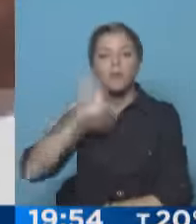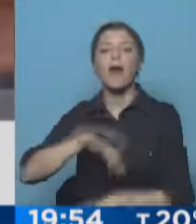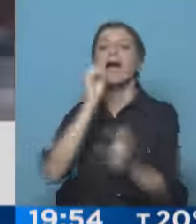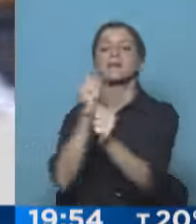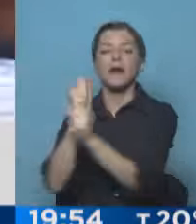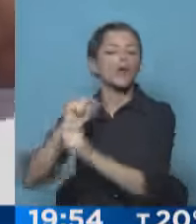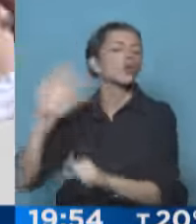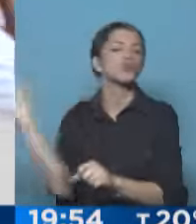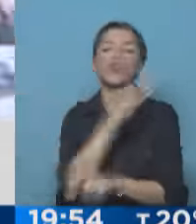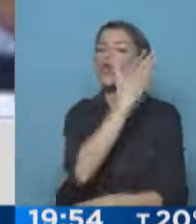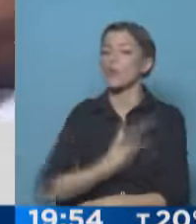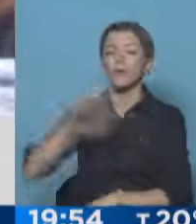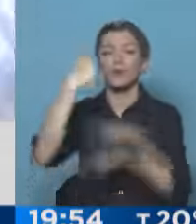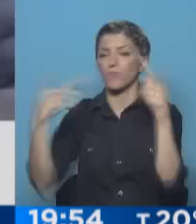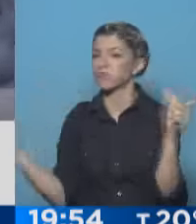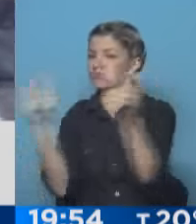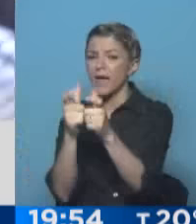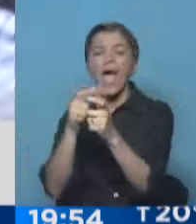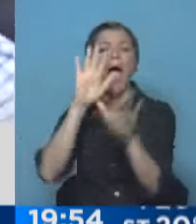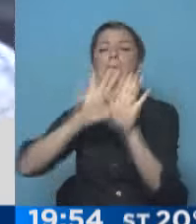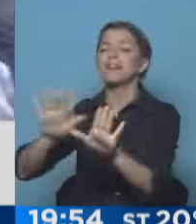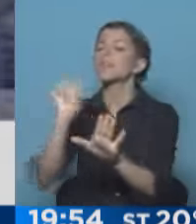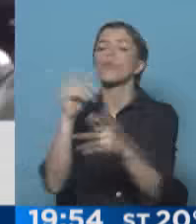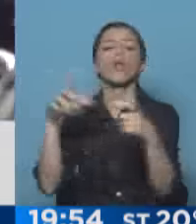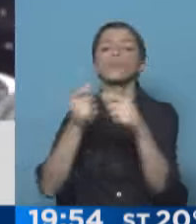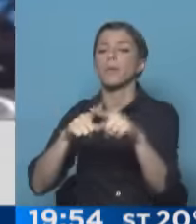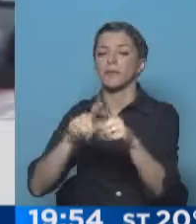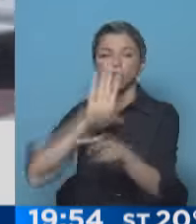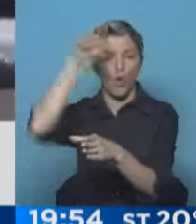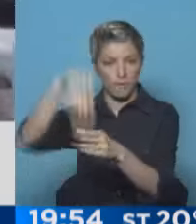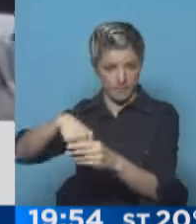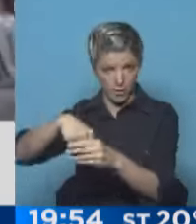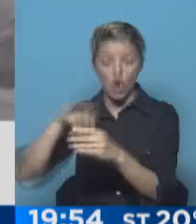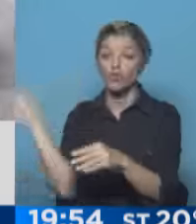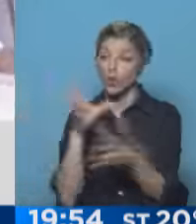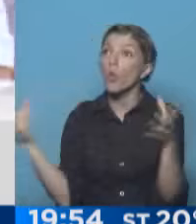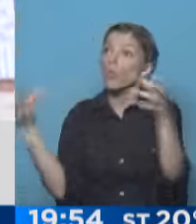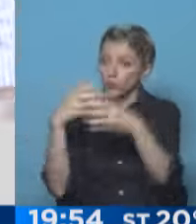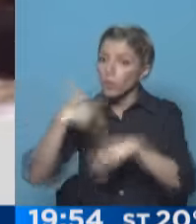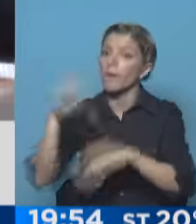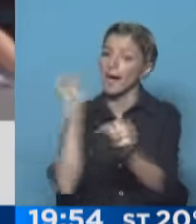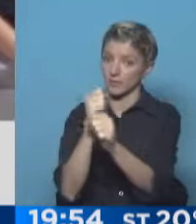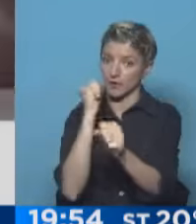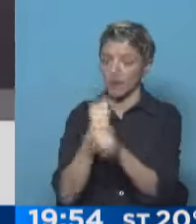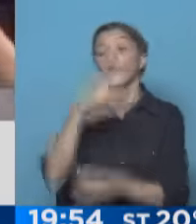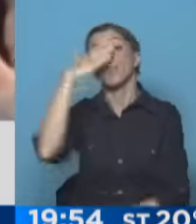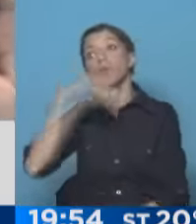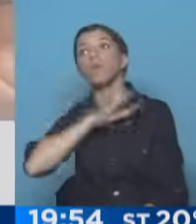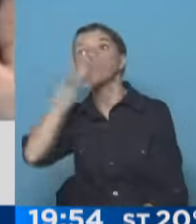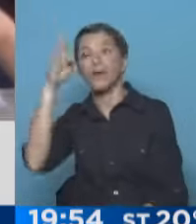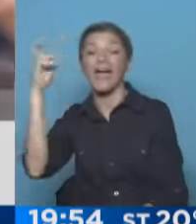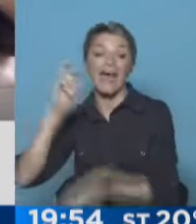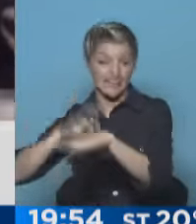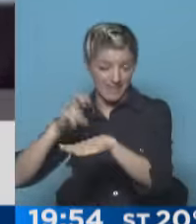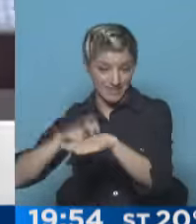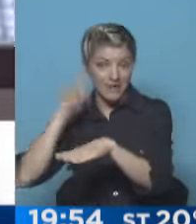todos los gobernadores sin importar su pertenencia política posteriormente macri visitó la ciudad de salta en donde